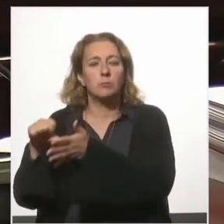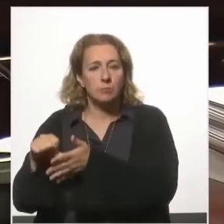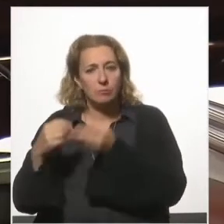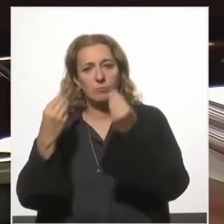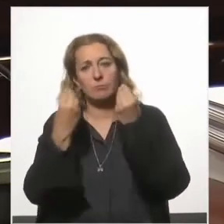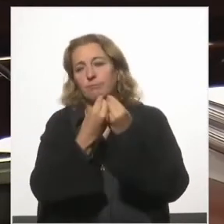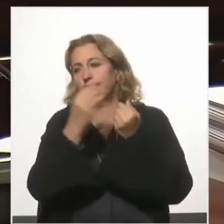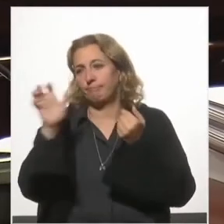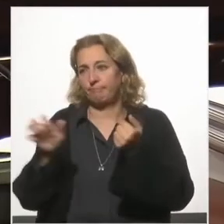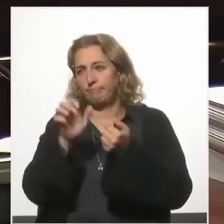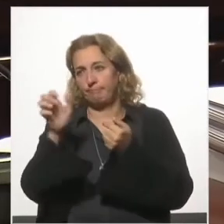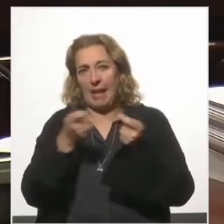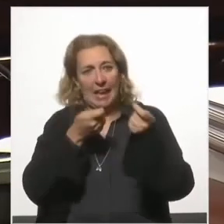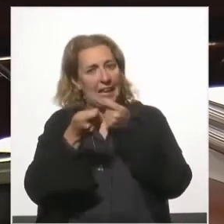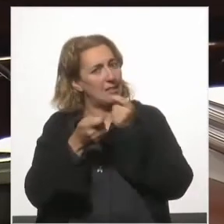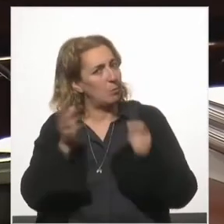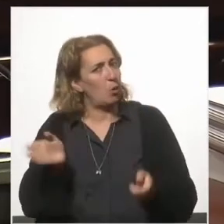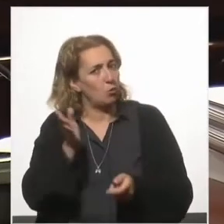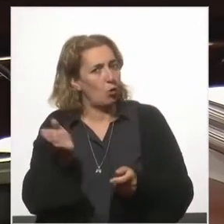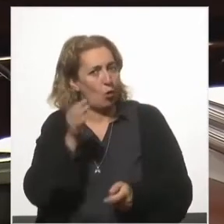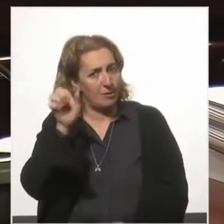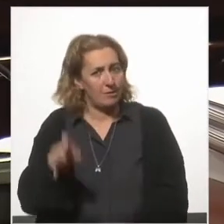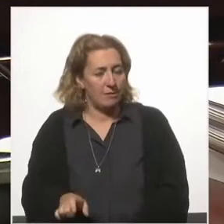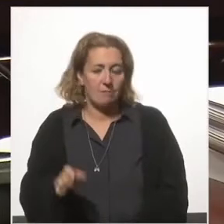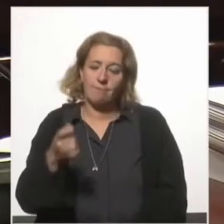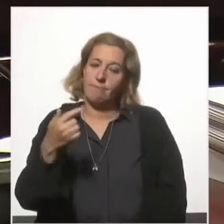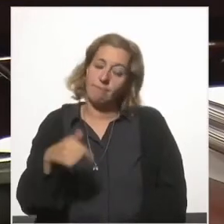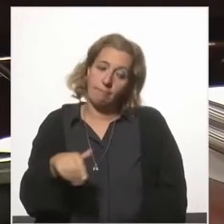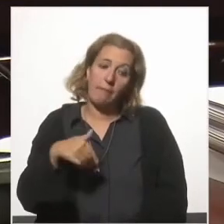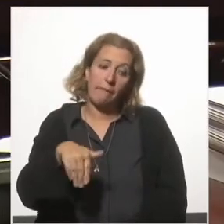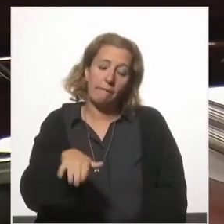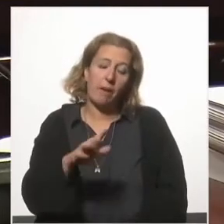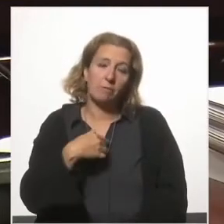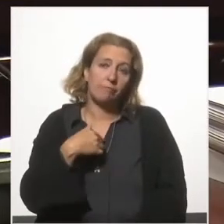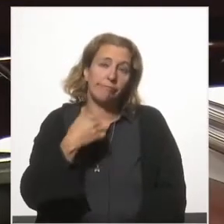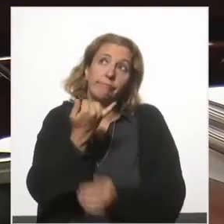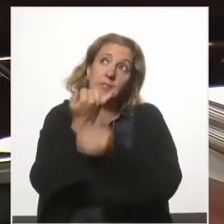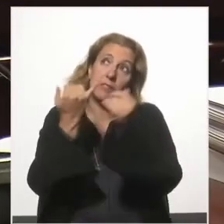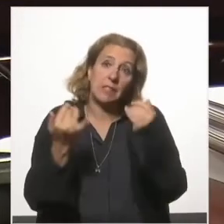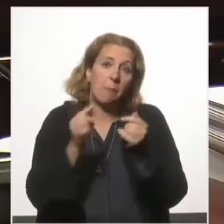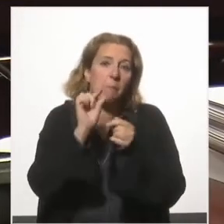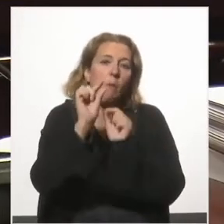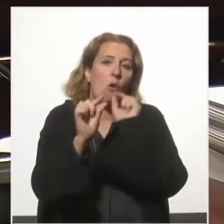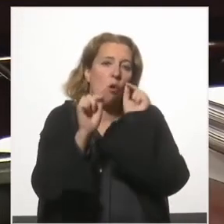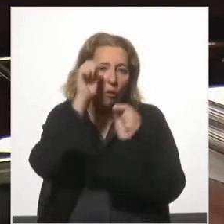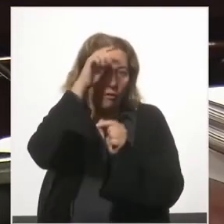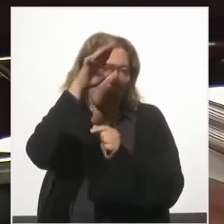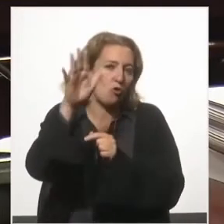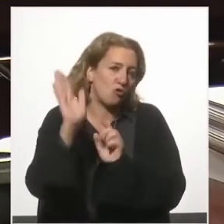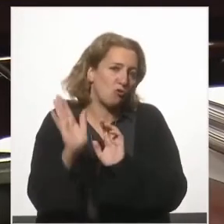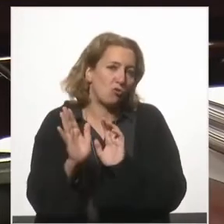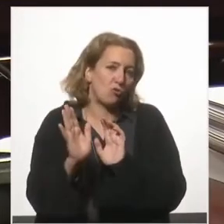los productores. Llegará un día que habrá pocos criollos en el campo, y ya